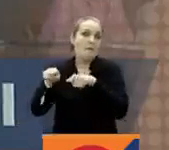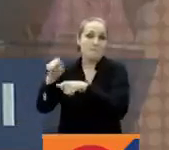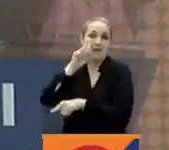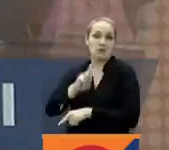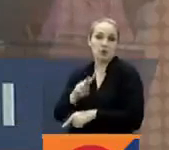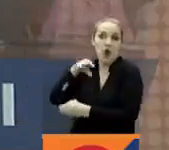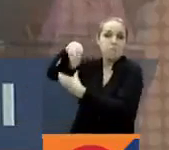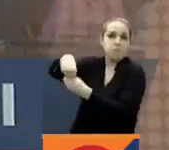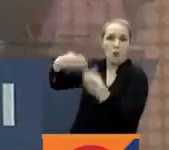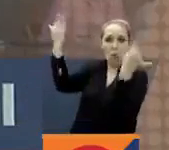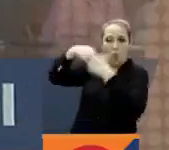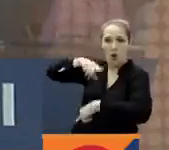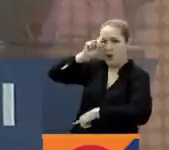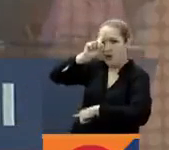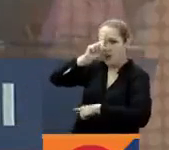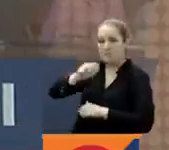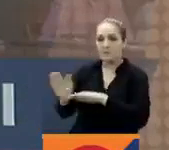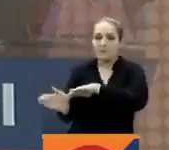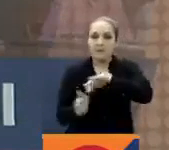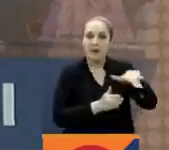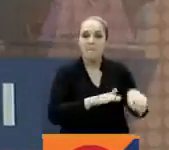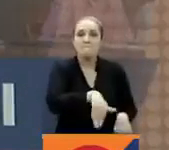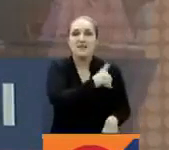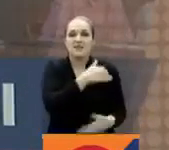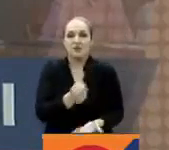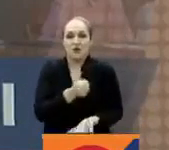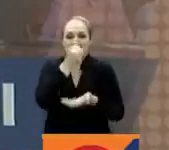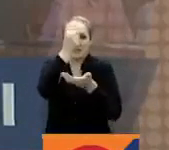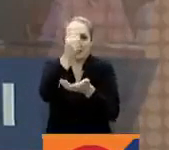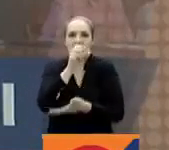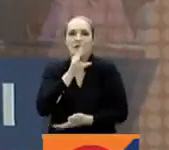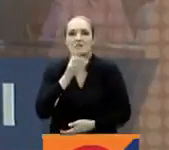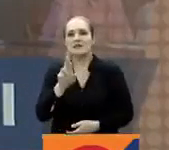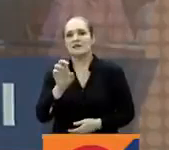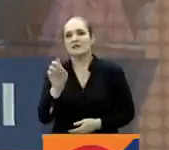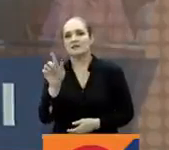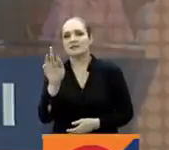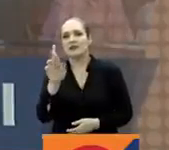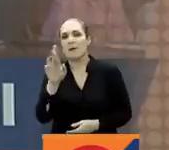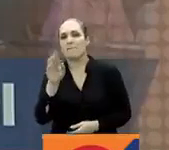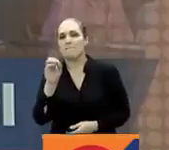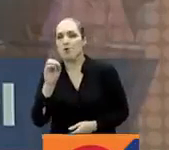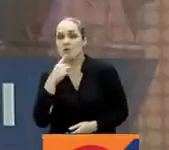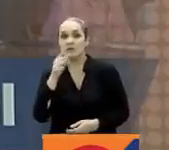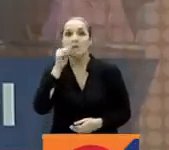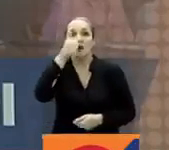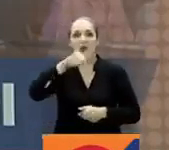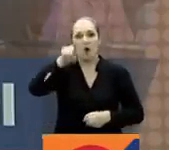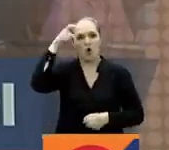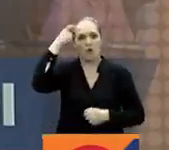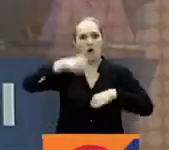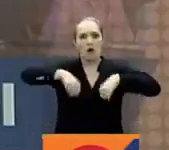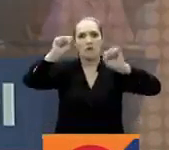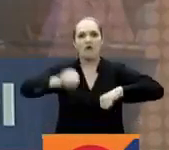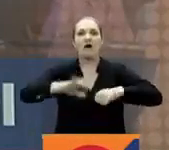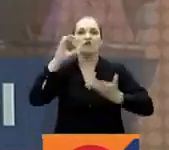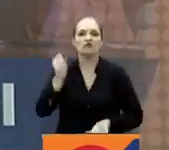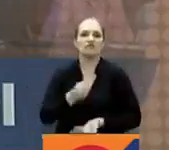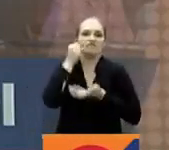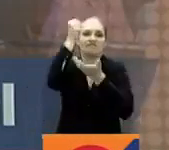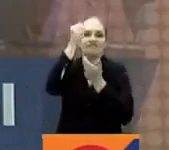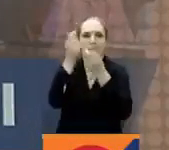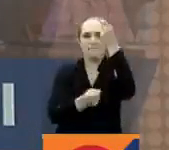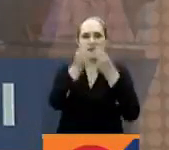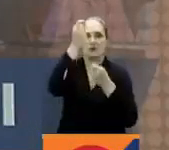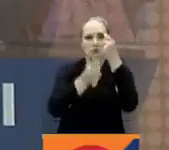El ministro de Hacienda, José Manuel Restrepo, confirmó que mañana el presidente sancionará la ley de inversión social. Incluye beneficios para los